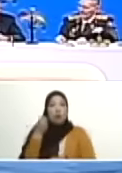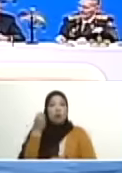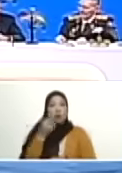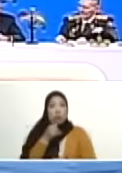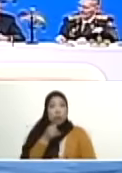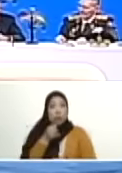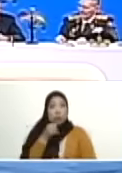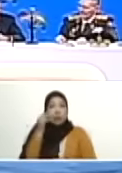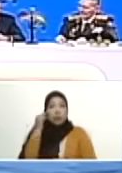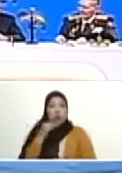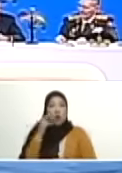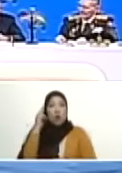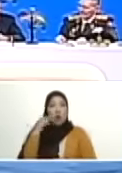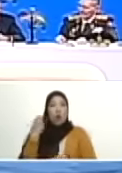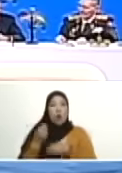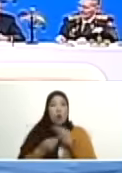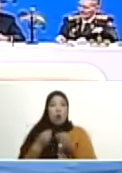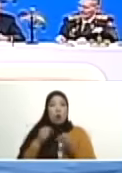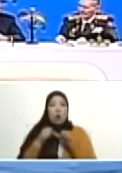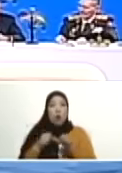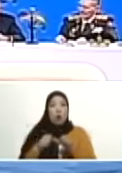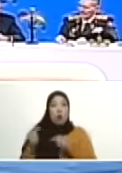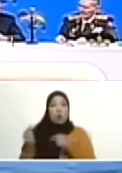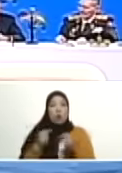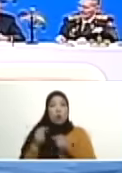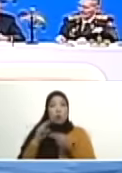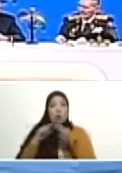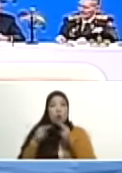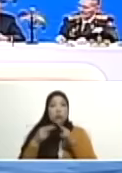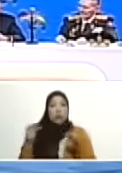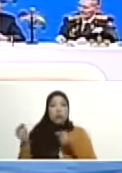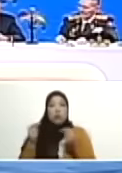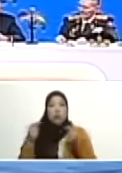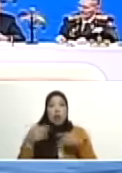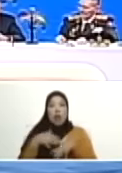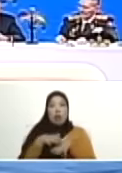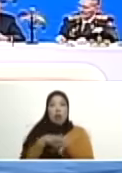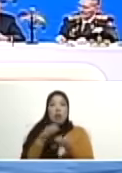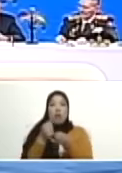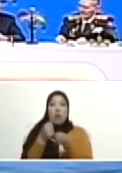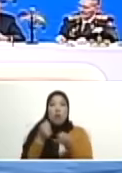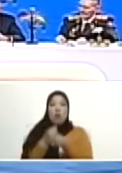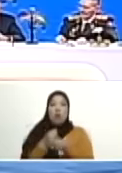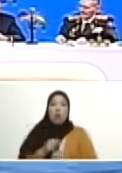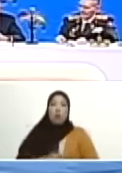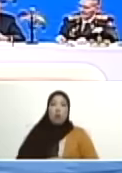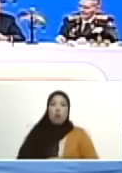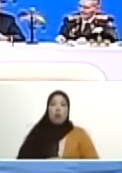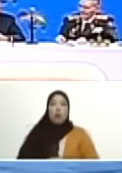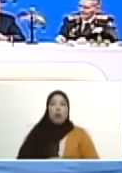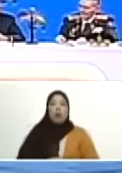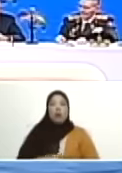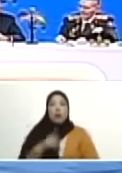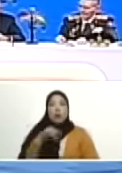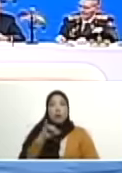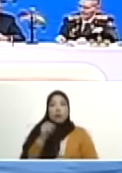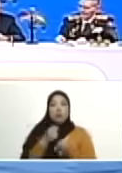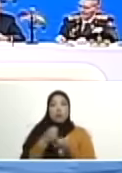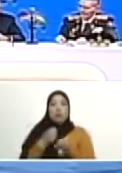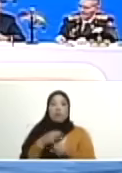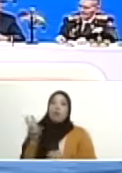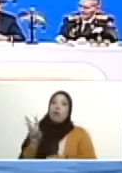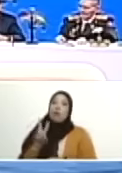Simón Bolívar y apegados a la diplomacia de paz, cooperación, integración y unión de los pueblos, estandartes de